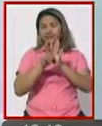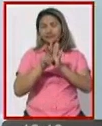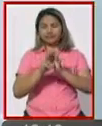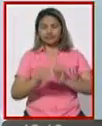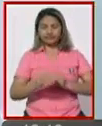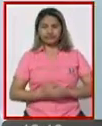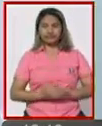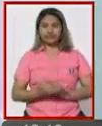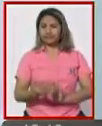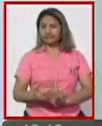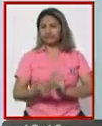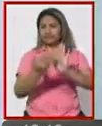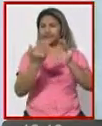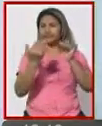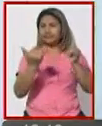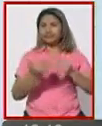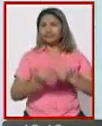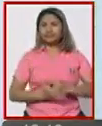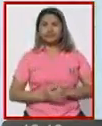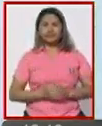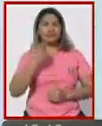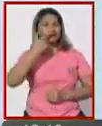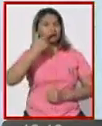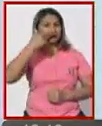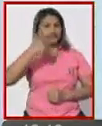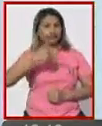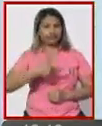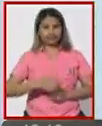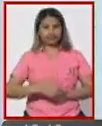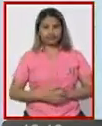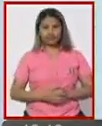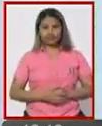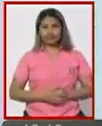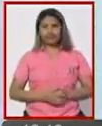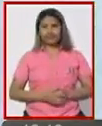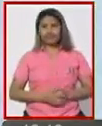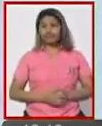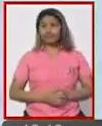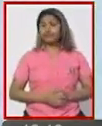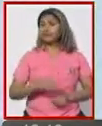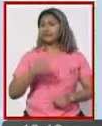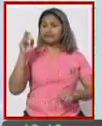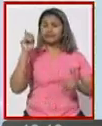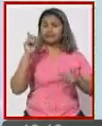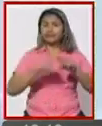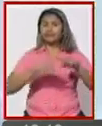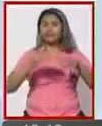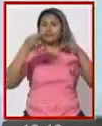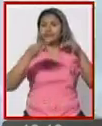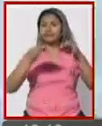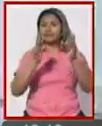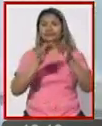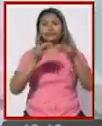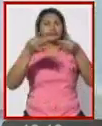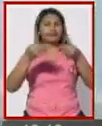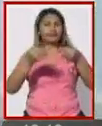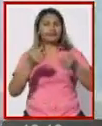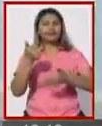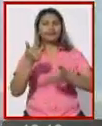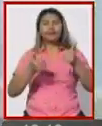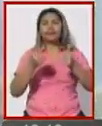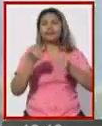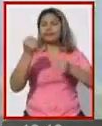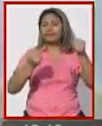que se presentan por el surtidor de Tres Cruces. No hemos podido definir con exactitud el tipo